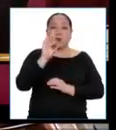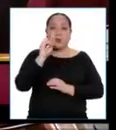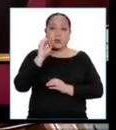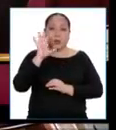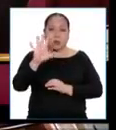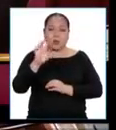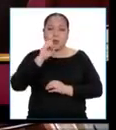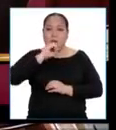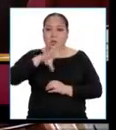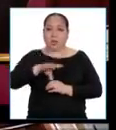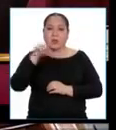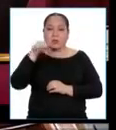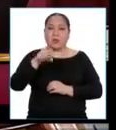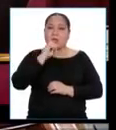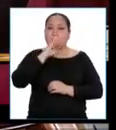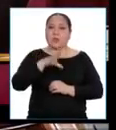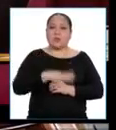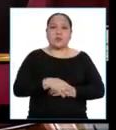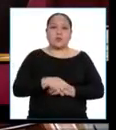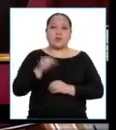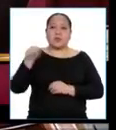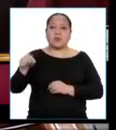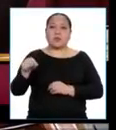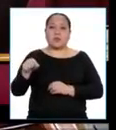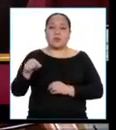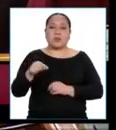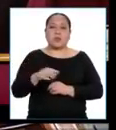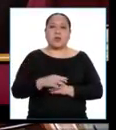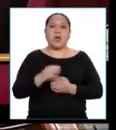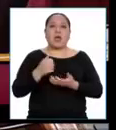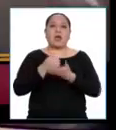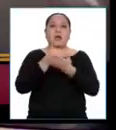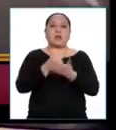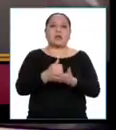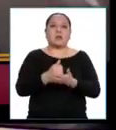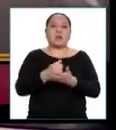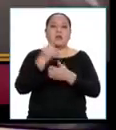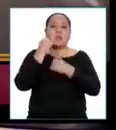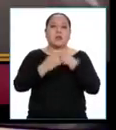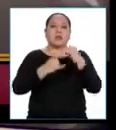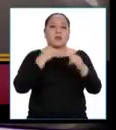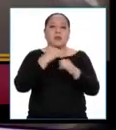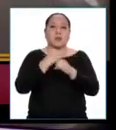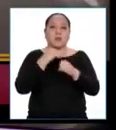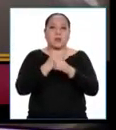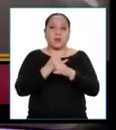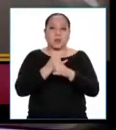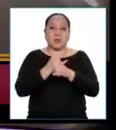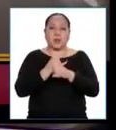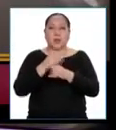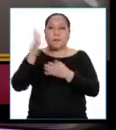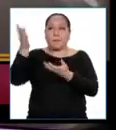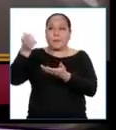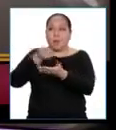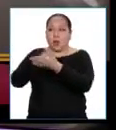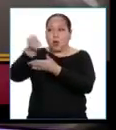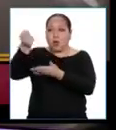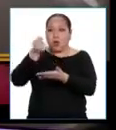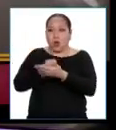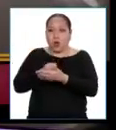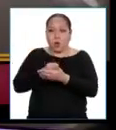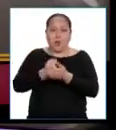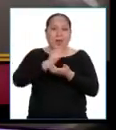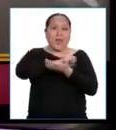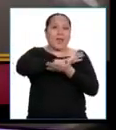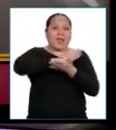5905, que dice que declara de necesidad internacional la adquisición, distribución gratuita, oportuna y